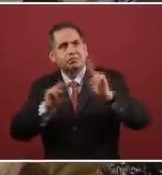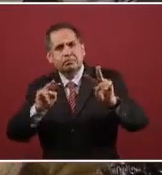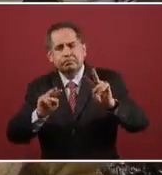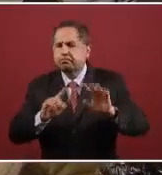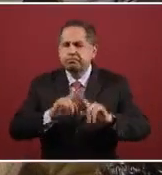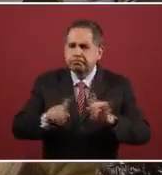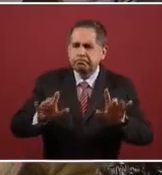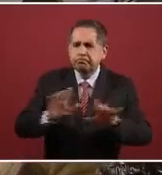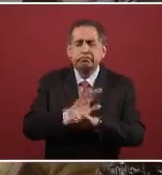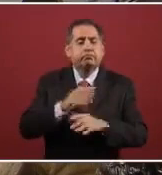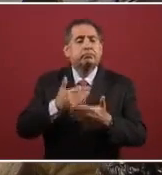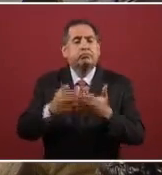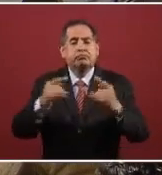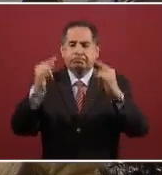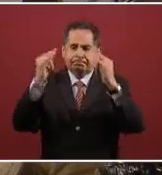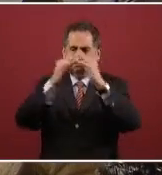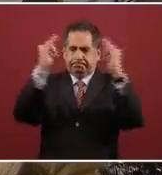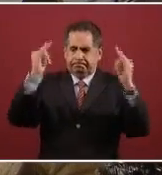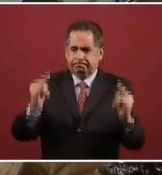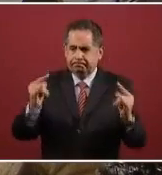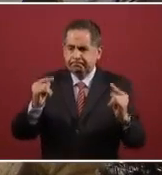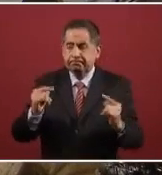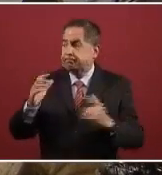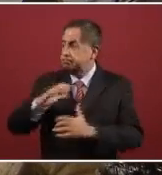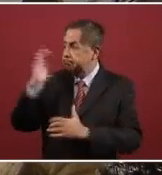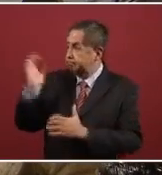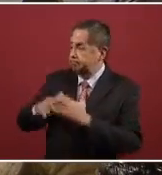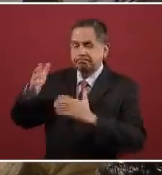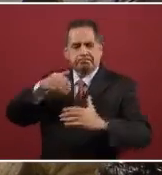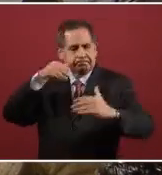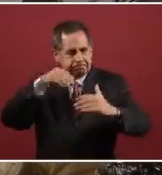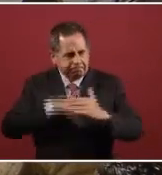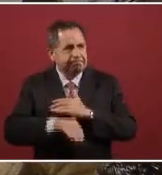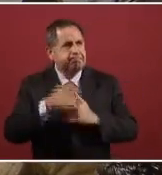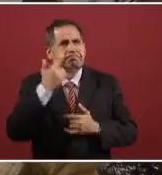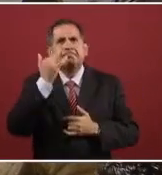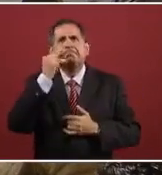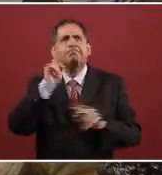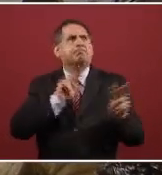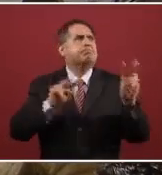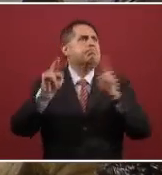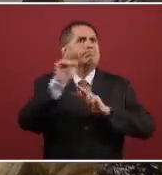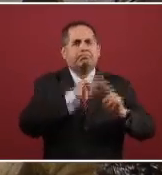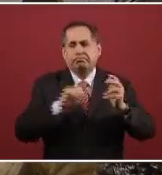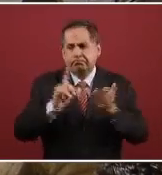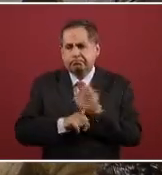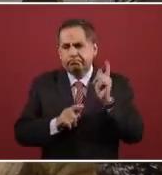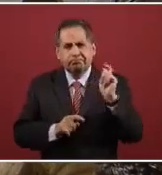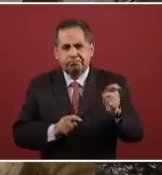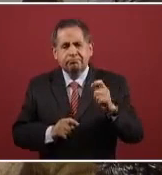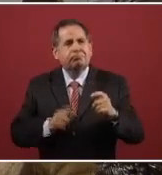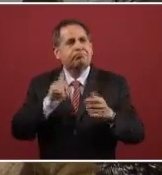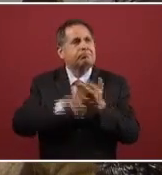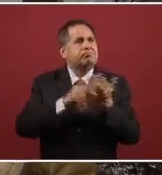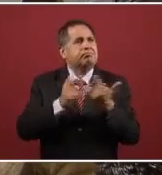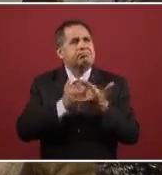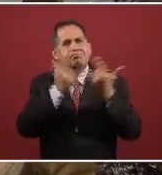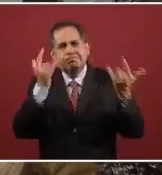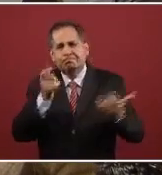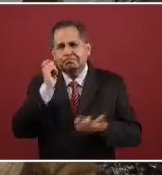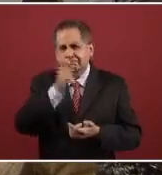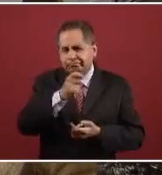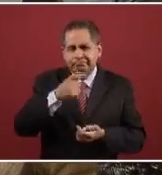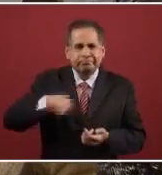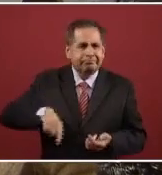que puedan asistir las familias al finalizar el desfile, donde habrá algunas representaciones también